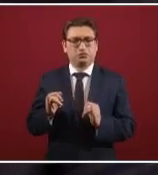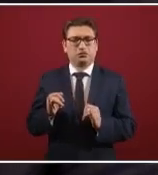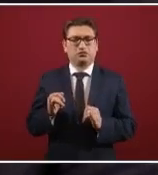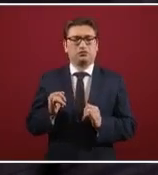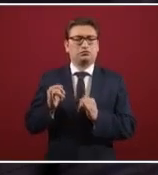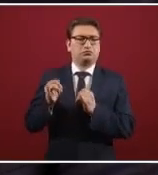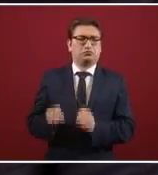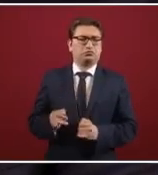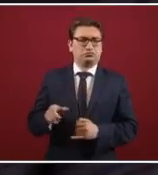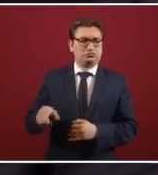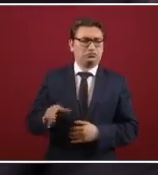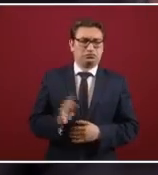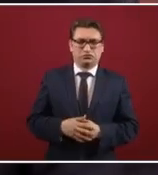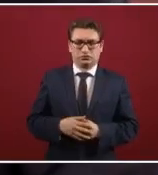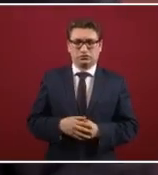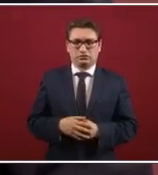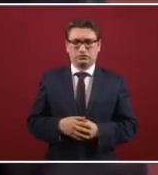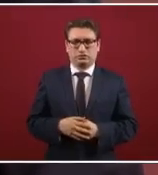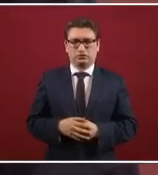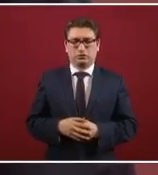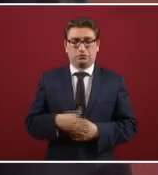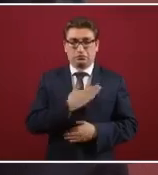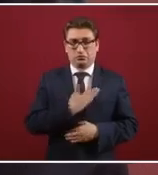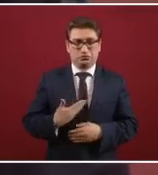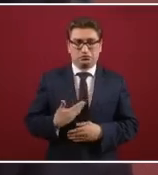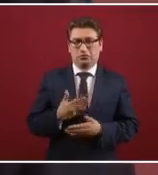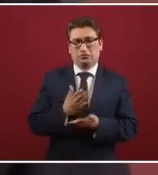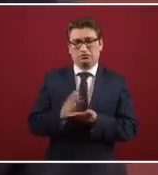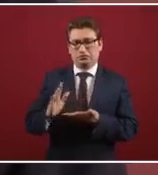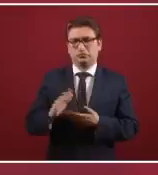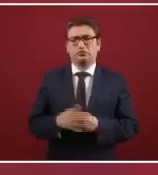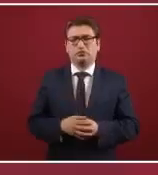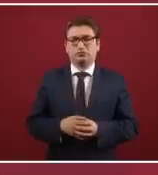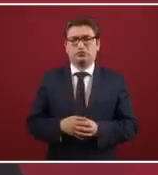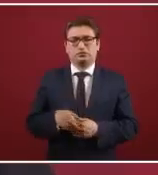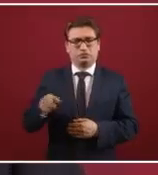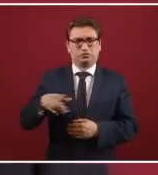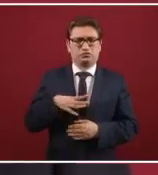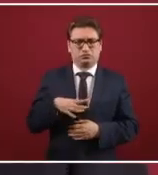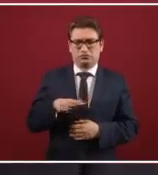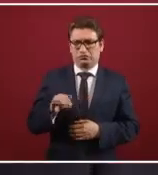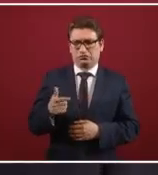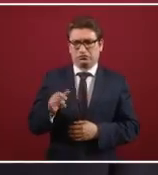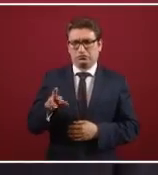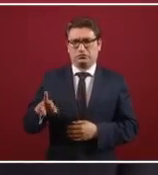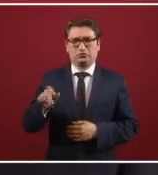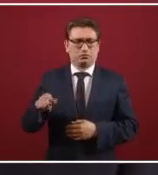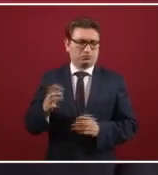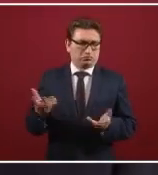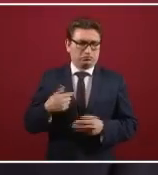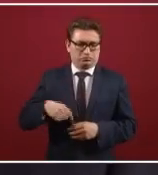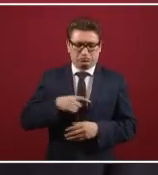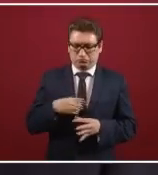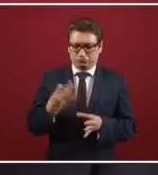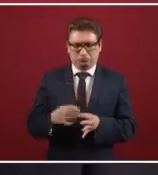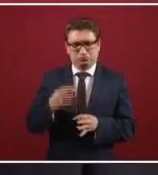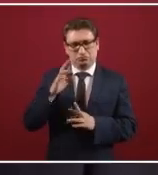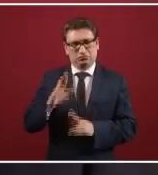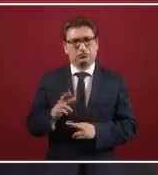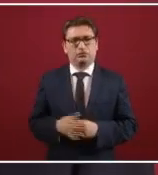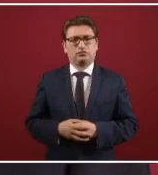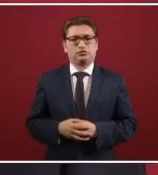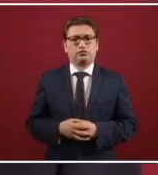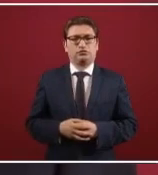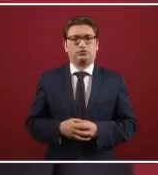autónoma del poder ejecutivo y ahí estamos cumpliendo en el